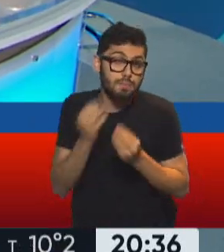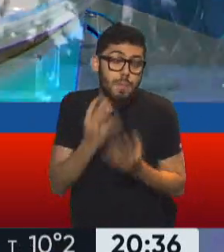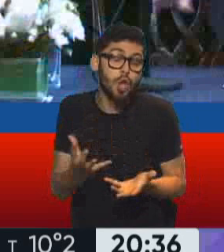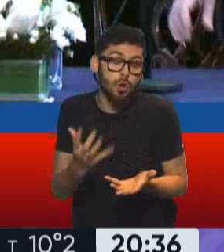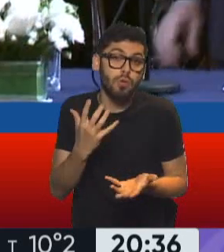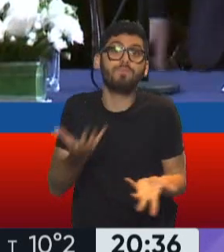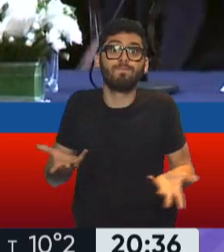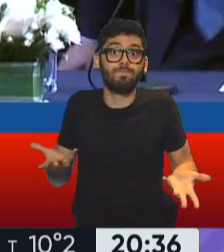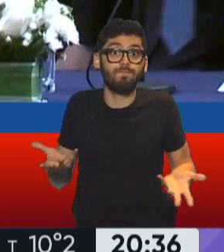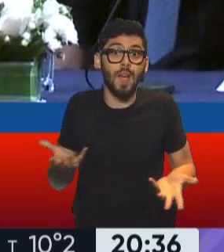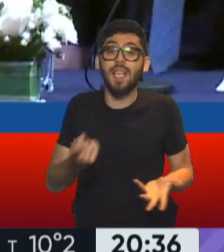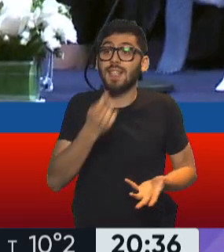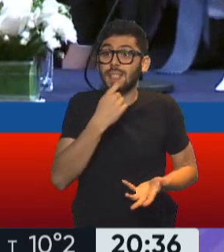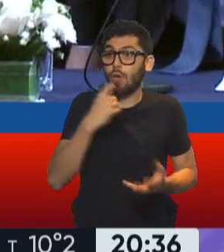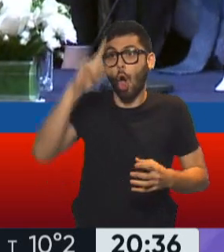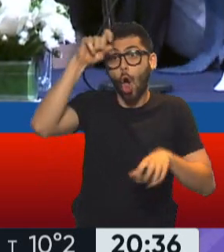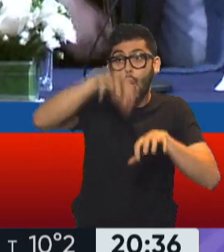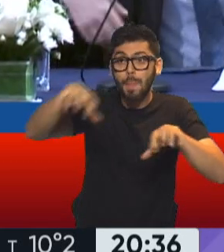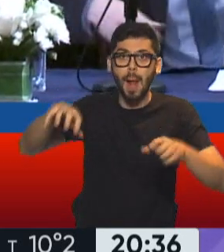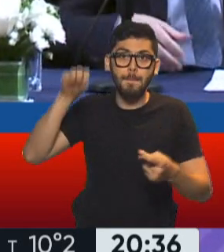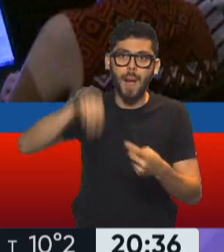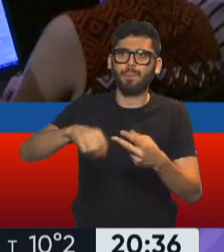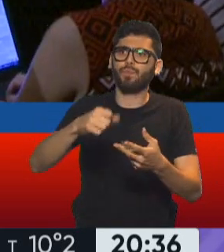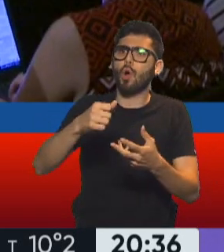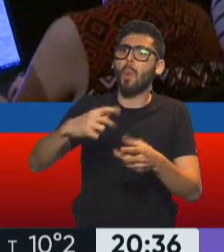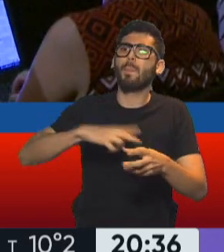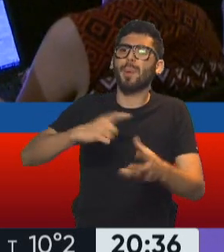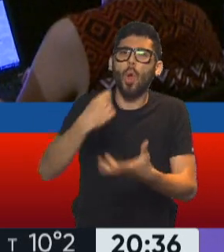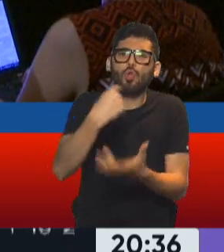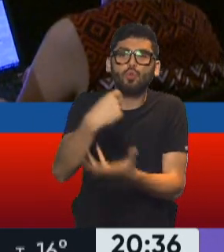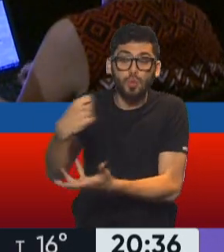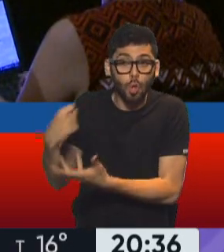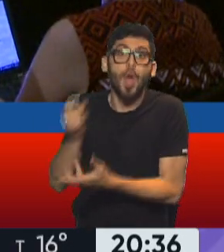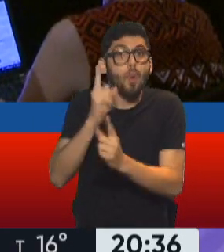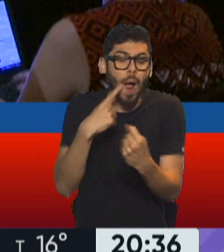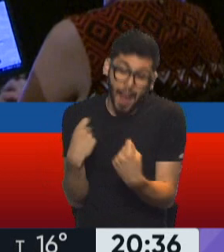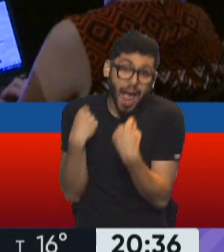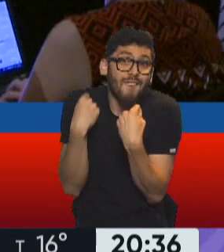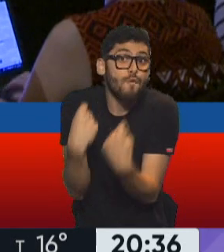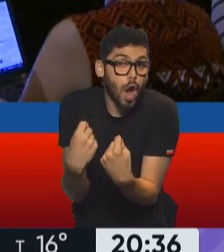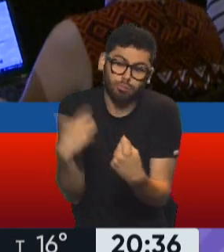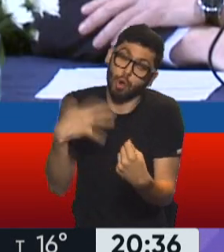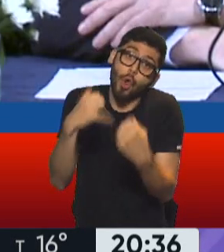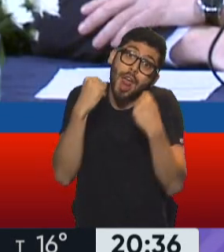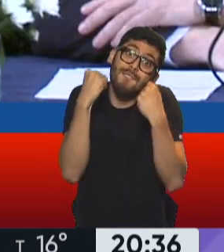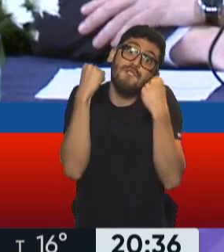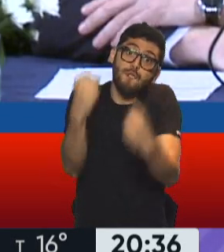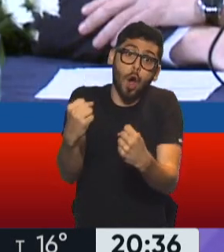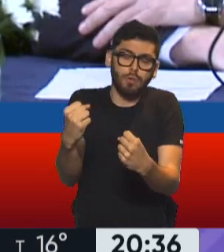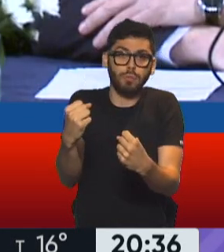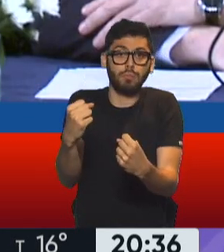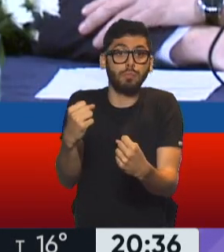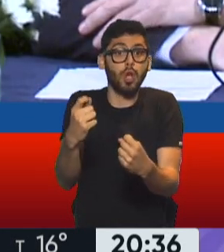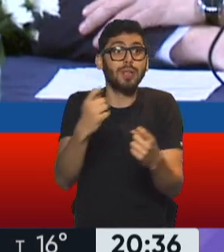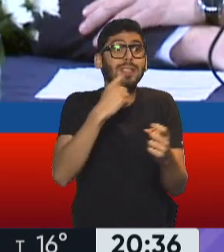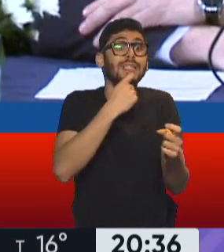el Estado tendría capacidad de hospitales, de subsidiar la actividad privada? Y así todo se hizo un gran esfuerzo, un enorme esfuerzo. Pero ¿cuánto